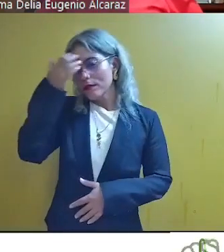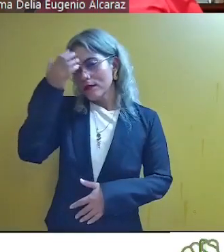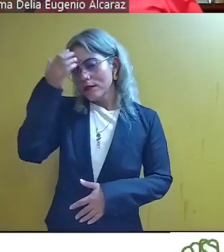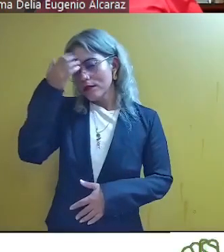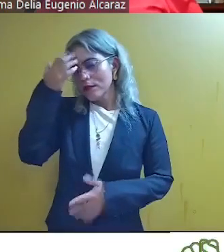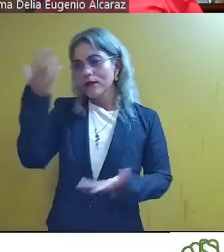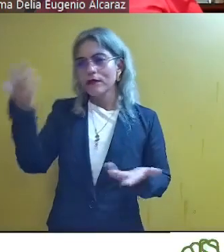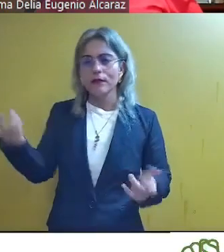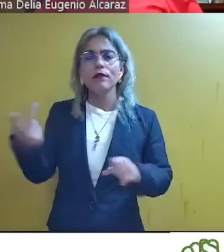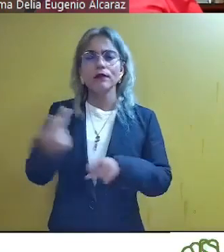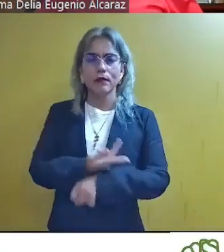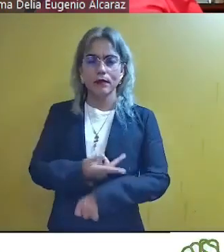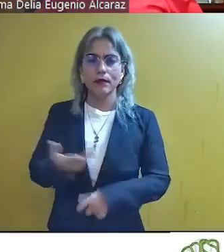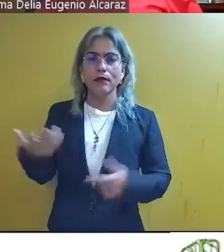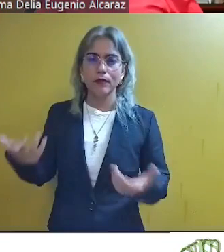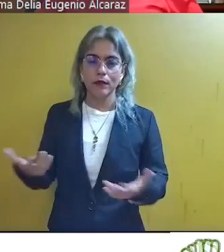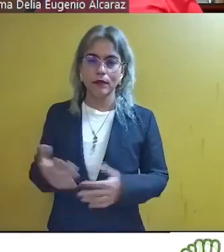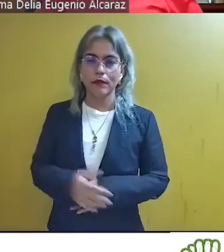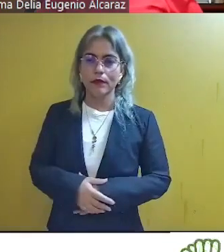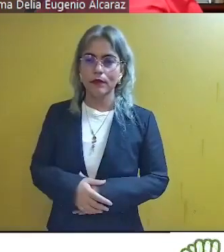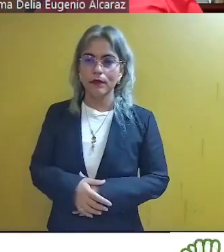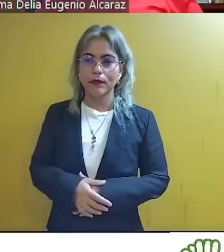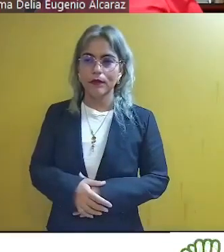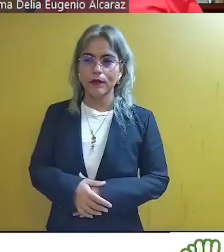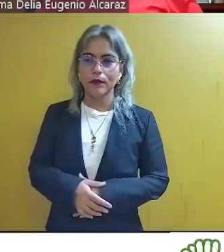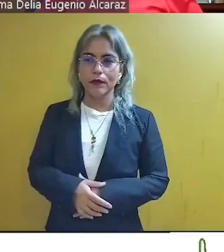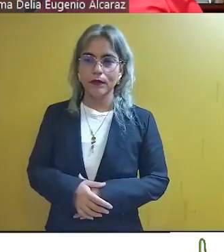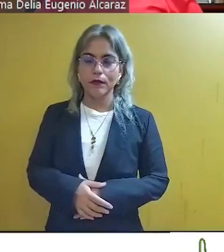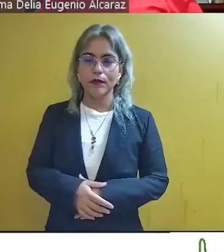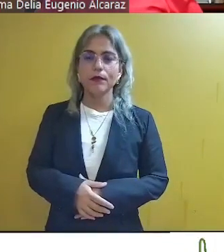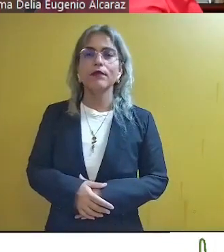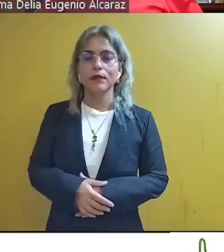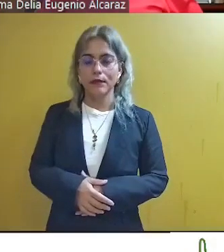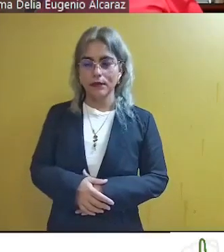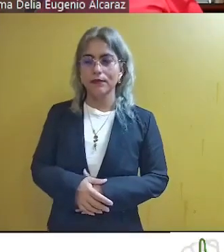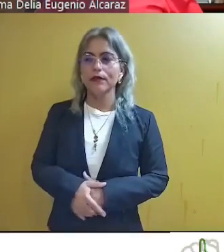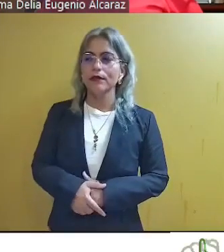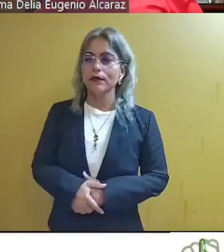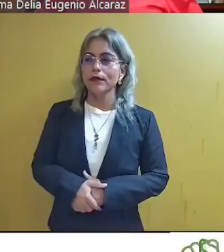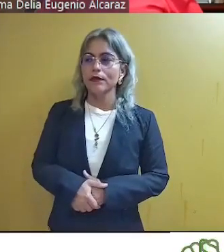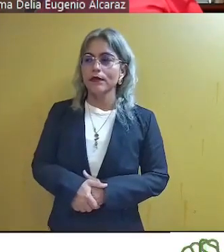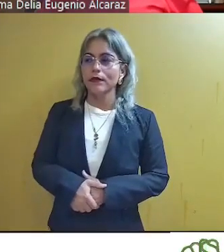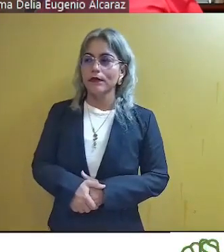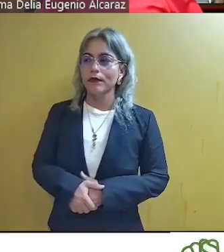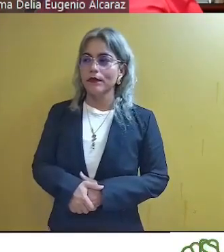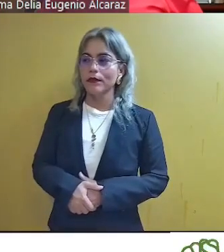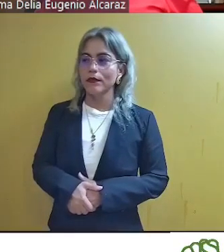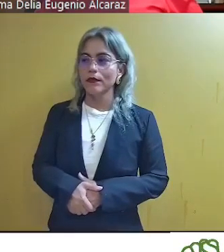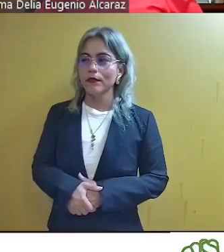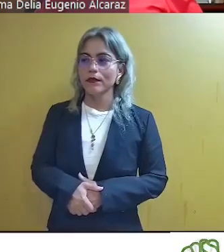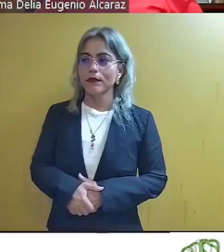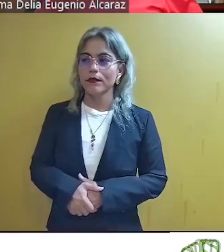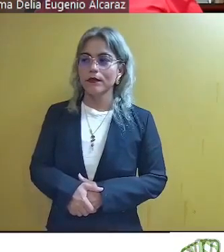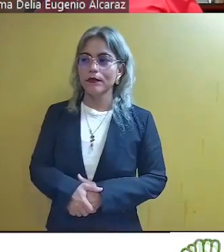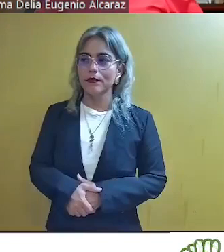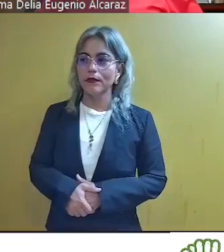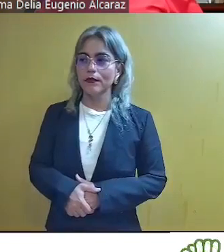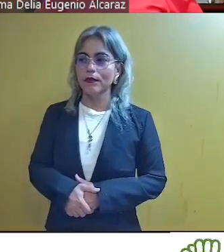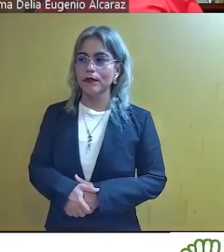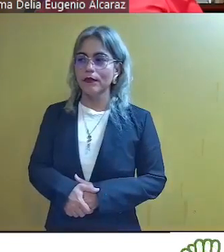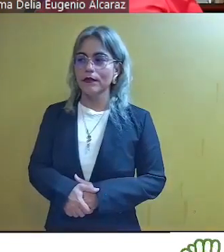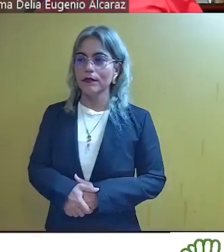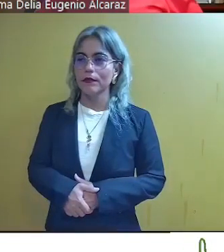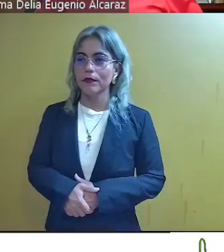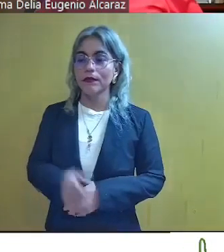Acción Nacional en la entidad. Ello sí es procedente dentro de la materia, lo que de ninguna manera aduce a una